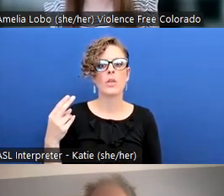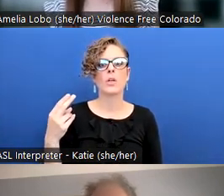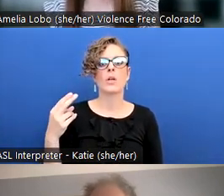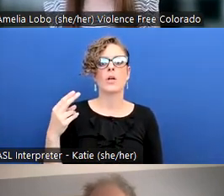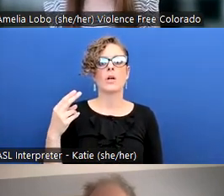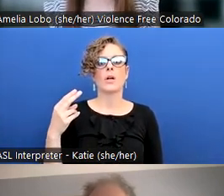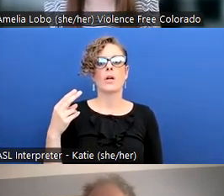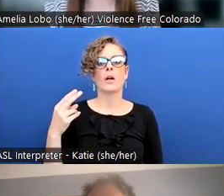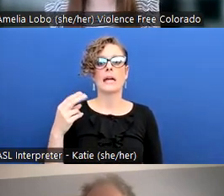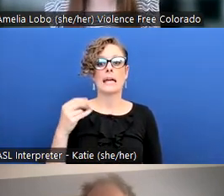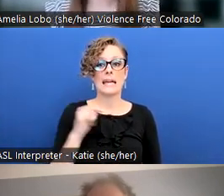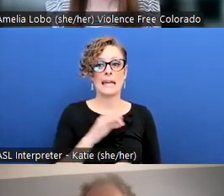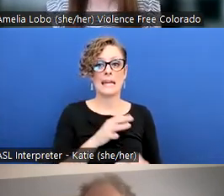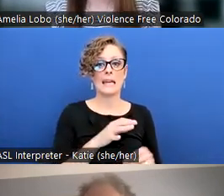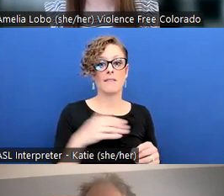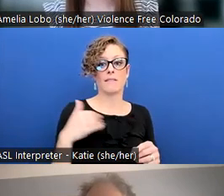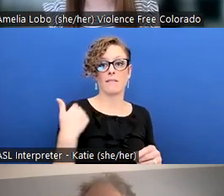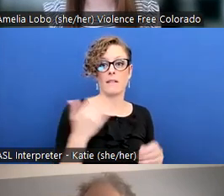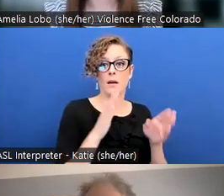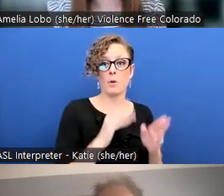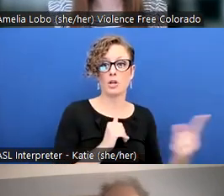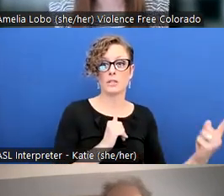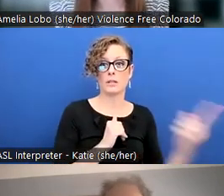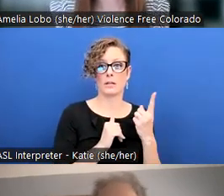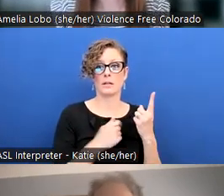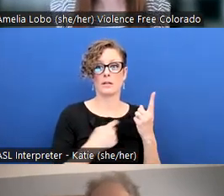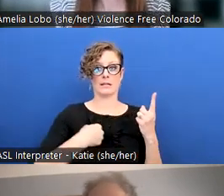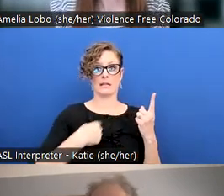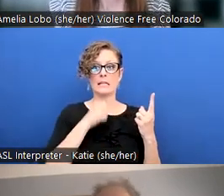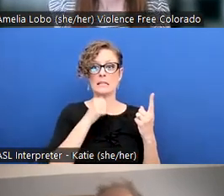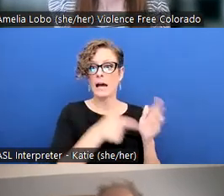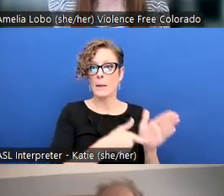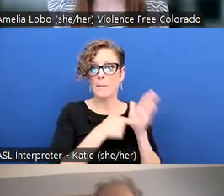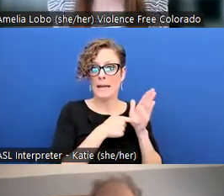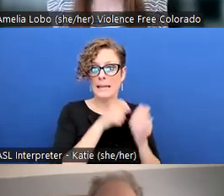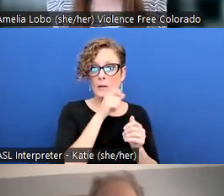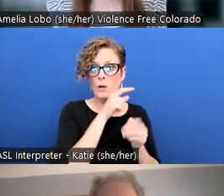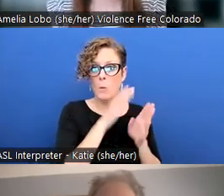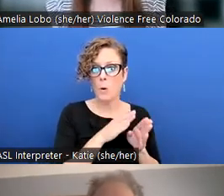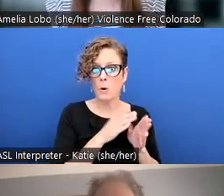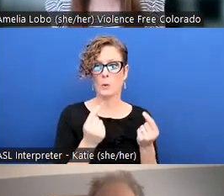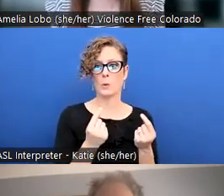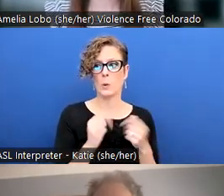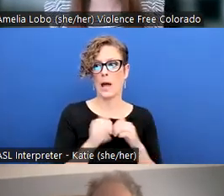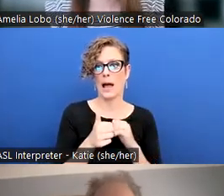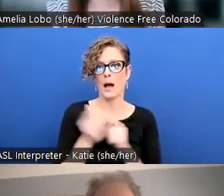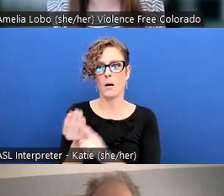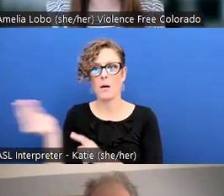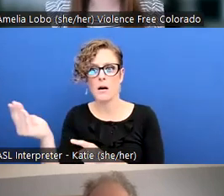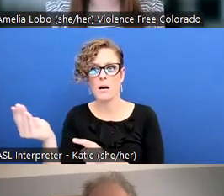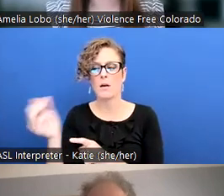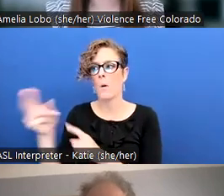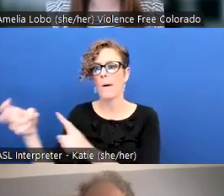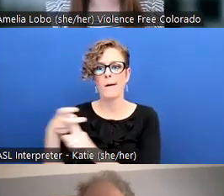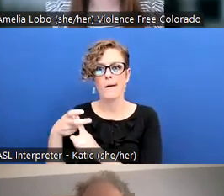También tenemos informar sobre jóvenes, adolescentes que se tienen que informar y también la cuestión de